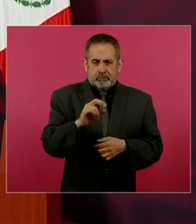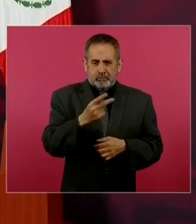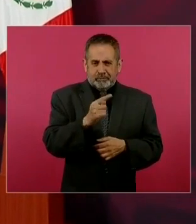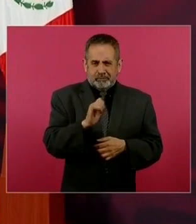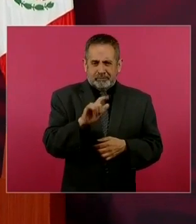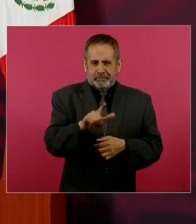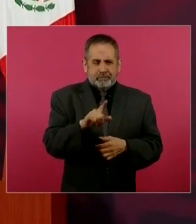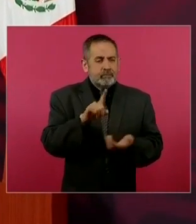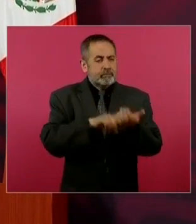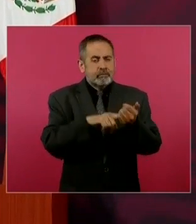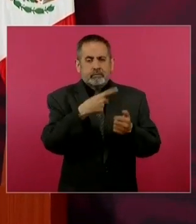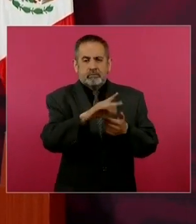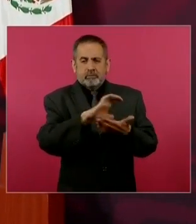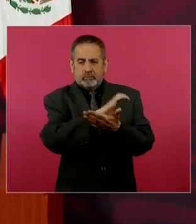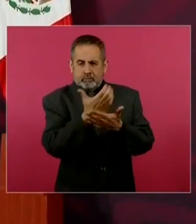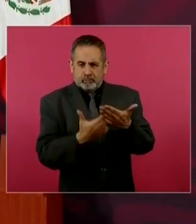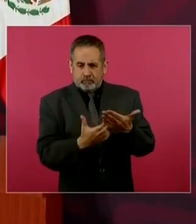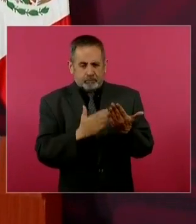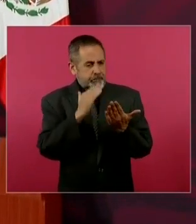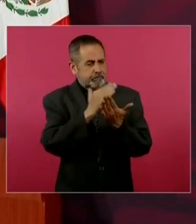y los contratos